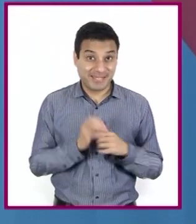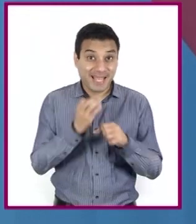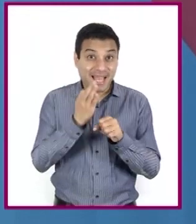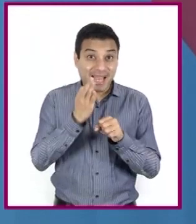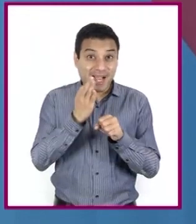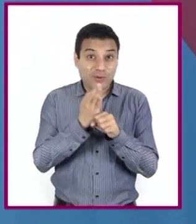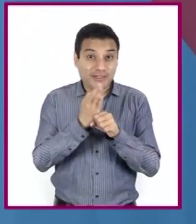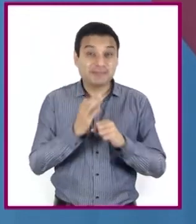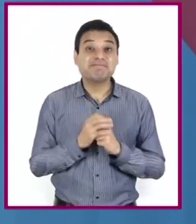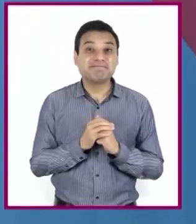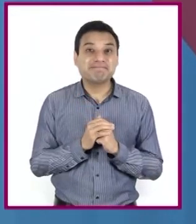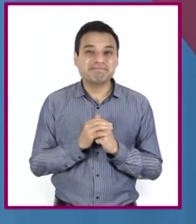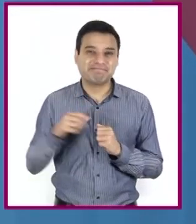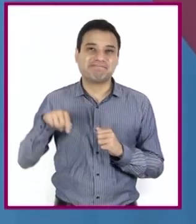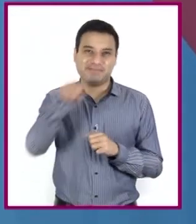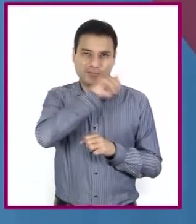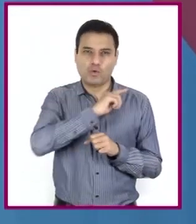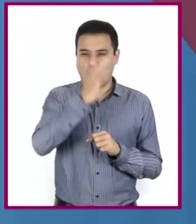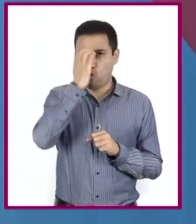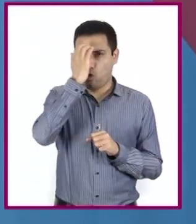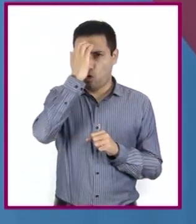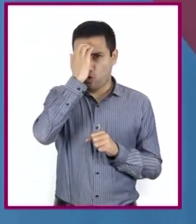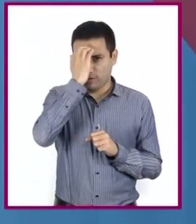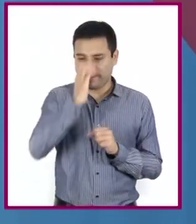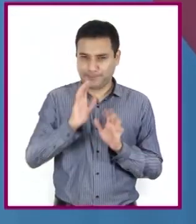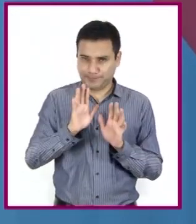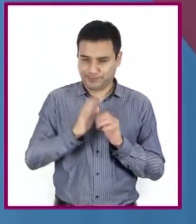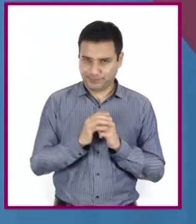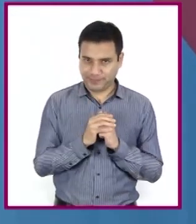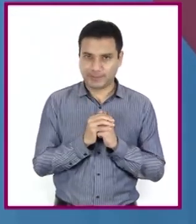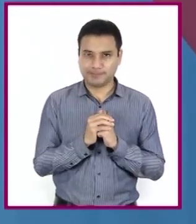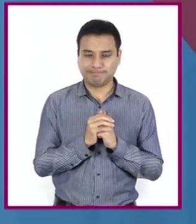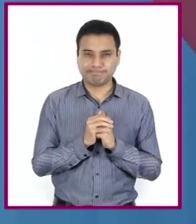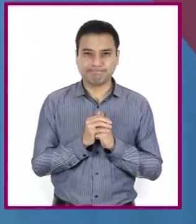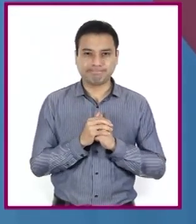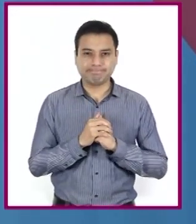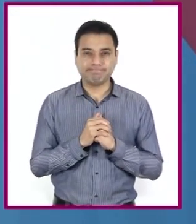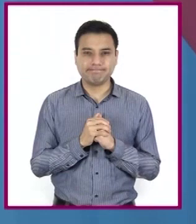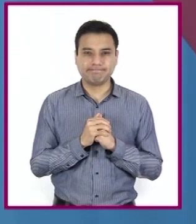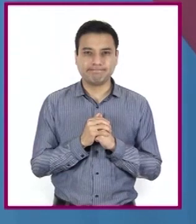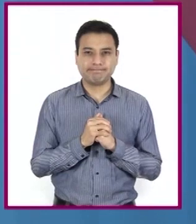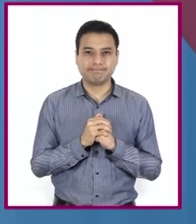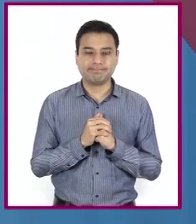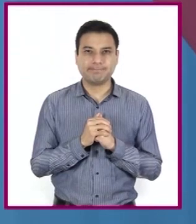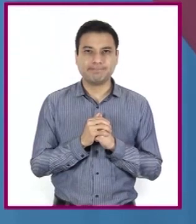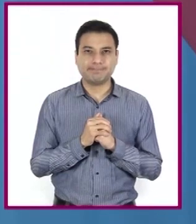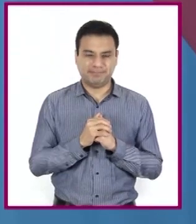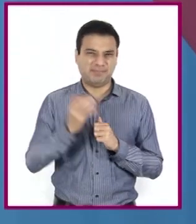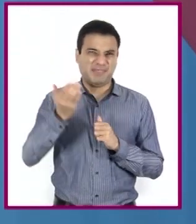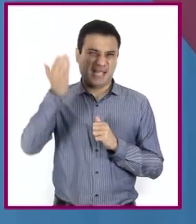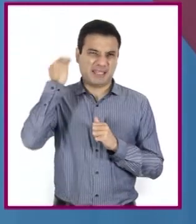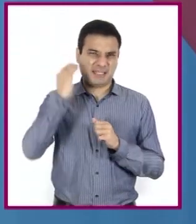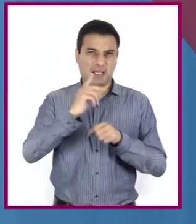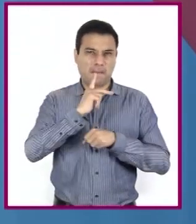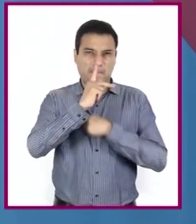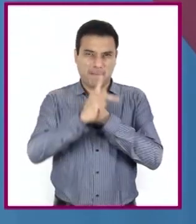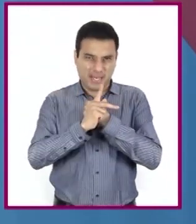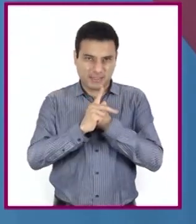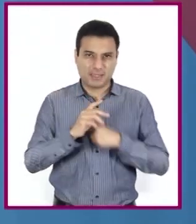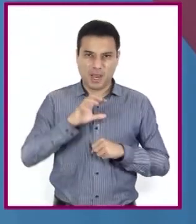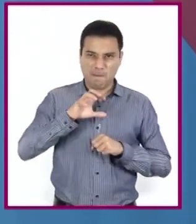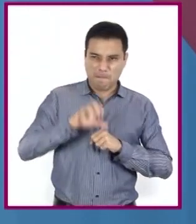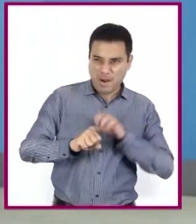ocasión, reconoceremos las causas y consecuencias sociales y culturales del desarrollo del